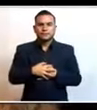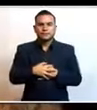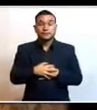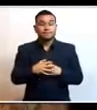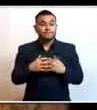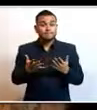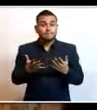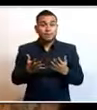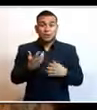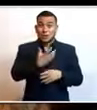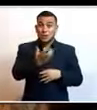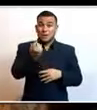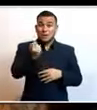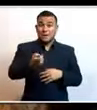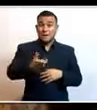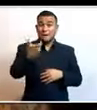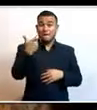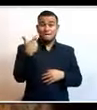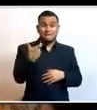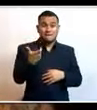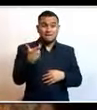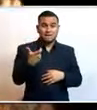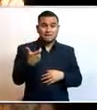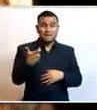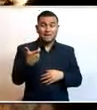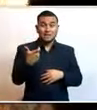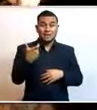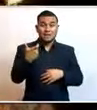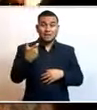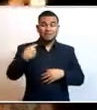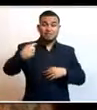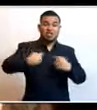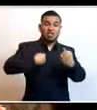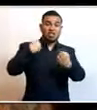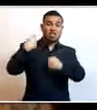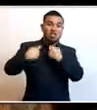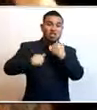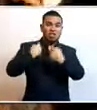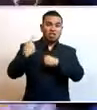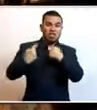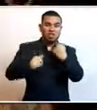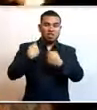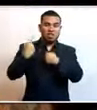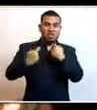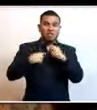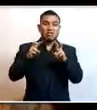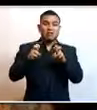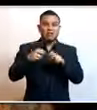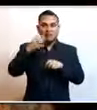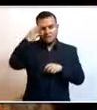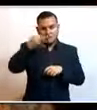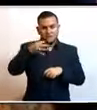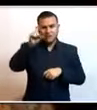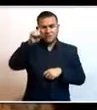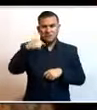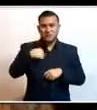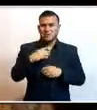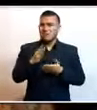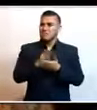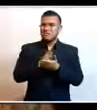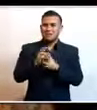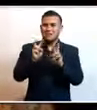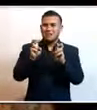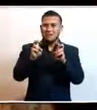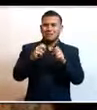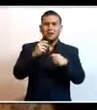Y las élites dicen, ah, ese presidente mucho menciona a Dios, mucho mete a Dios en la política. Yo no meto a Dios en la política,